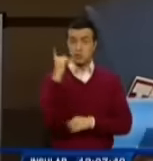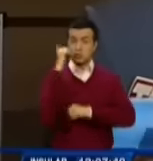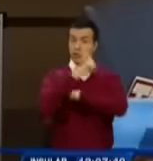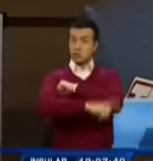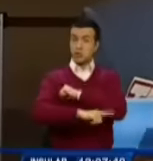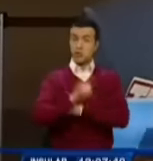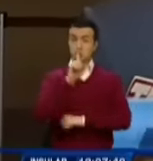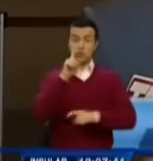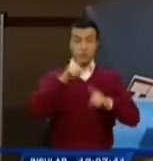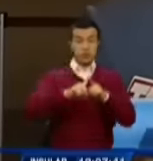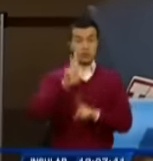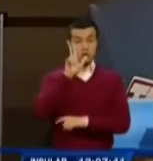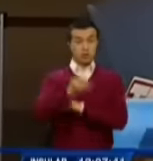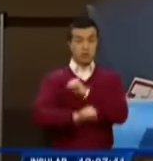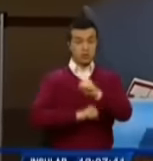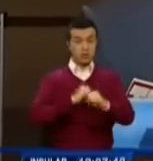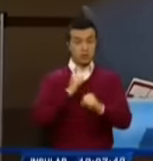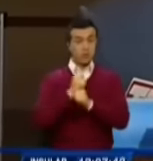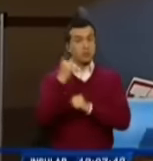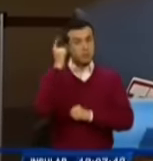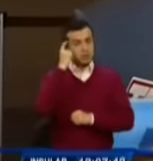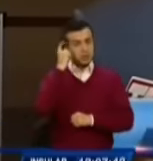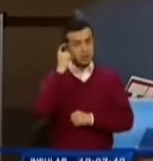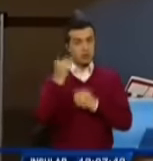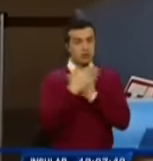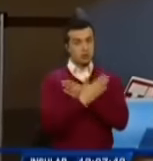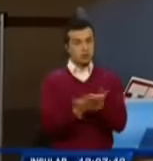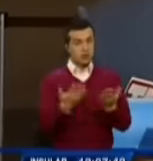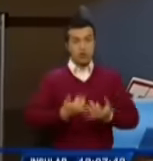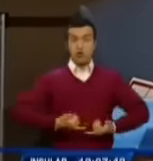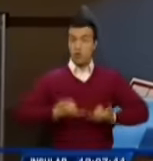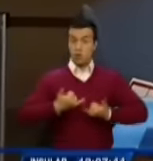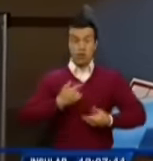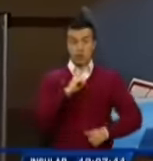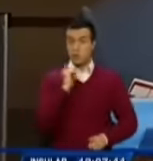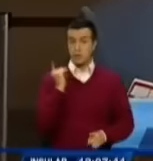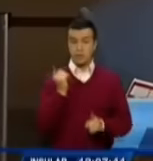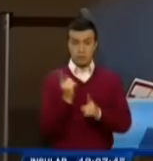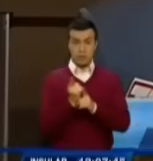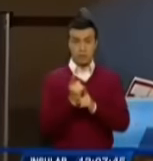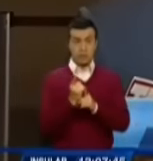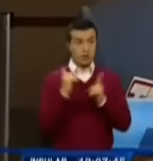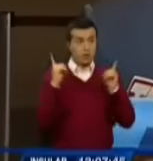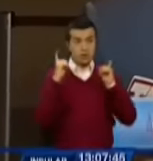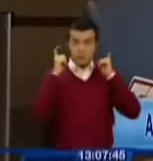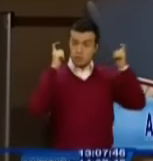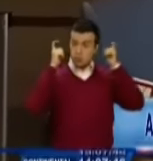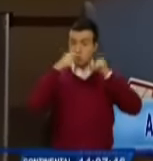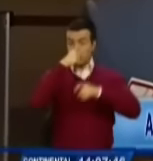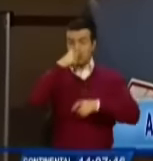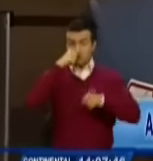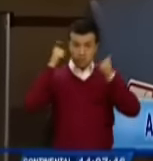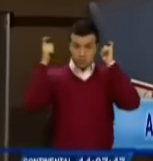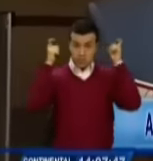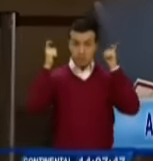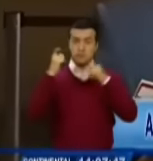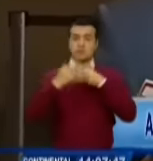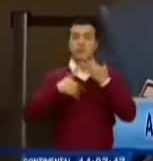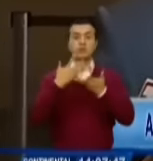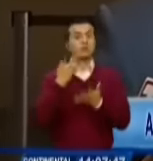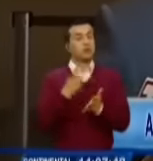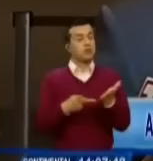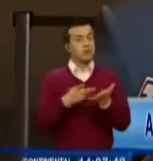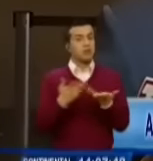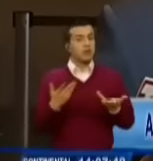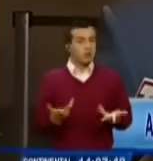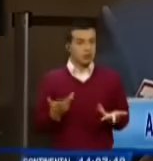sanción de 1 a 3 años para el microtráfico, tomando en cuenta que el microtráfico es una realidad, además, muy difícil de controlar, lo que van a terminar haciendo, si es